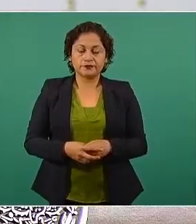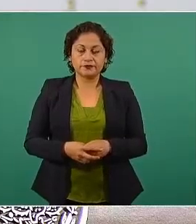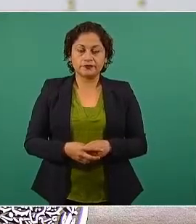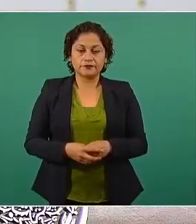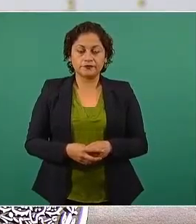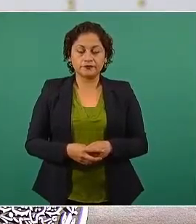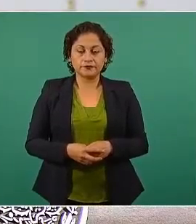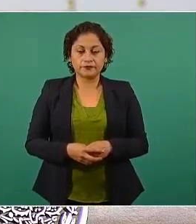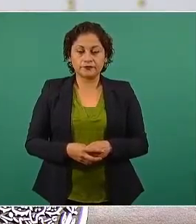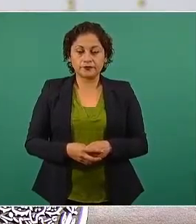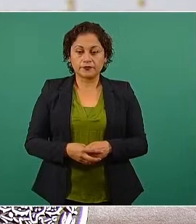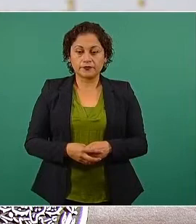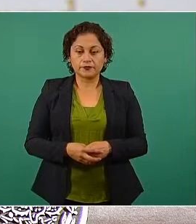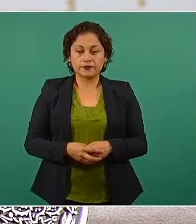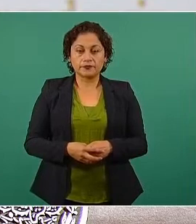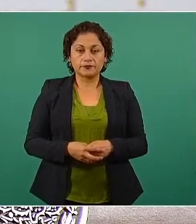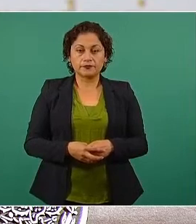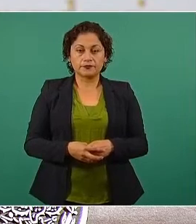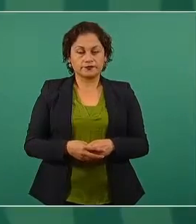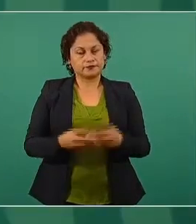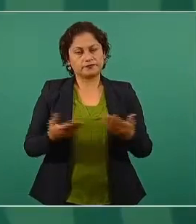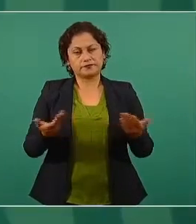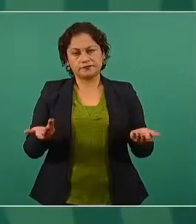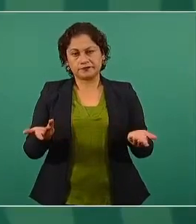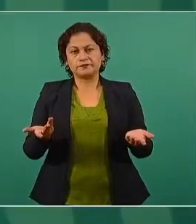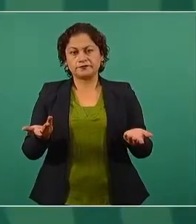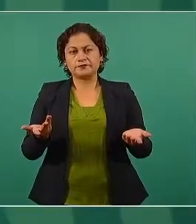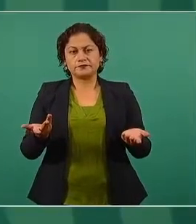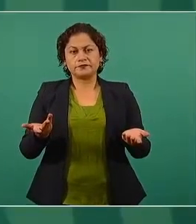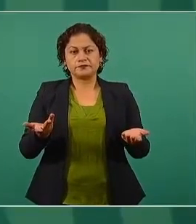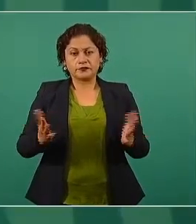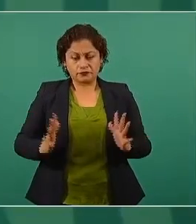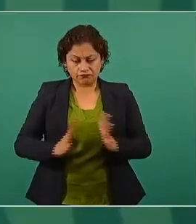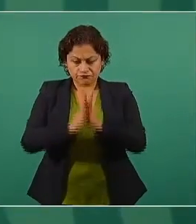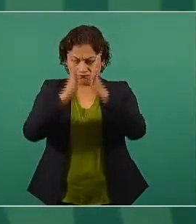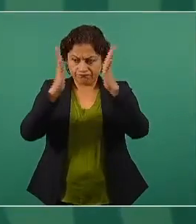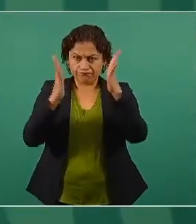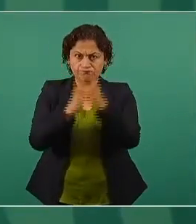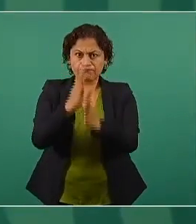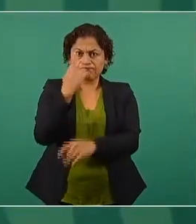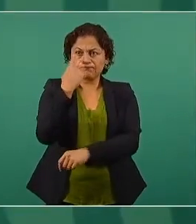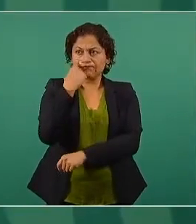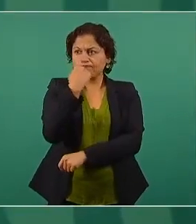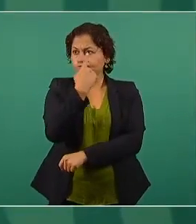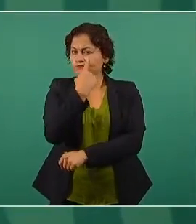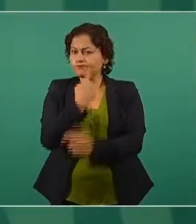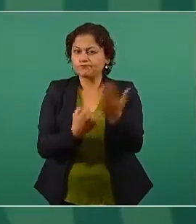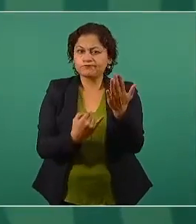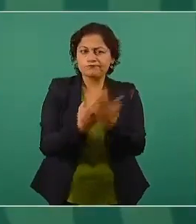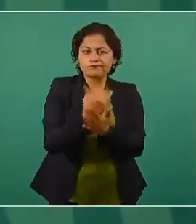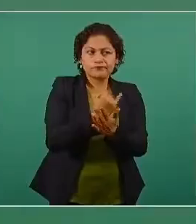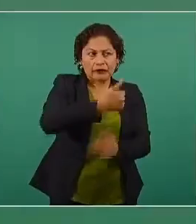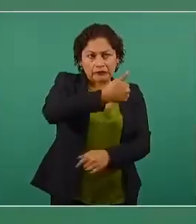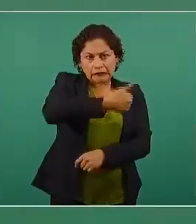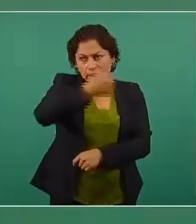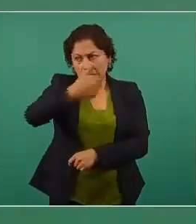Que hagamos valer la democracia verdadera.